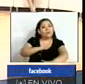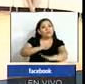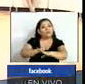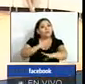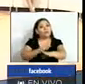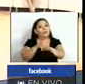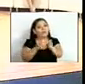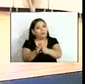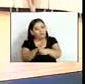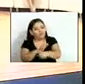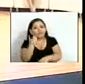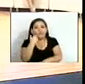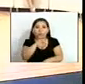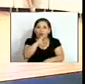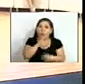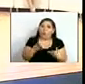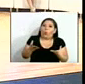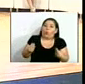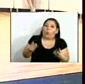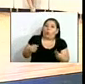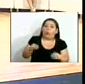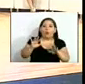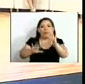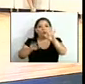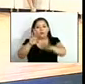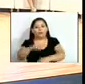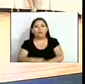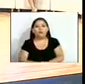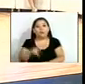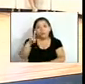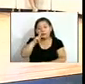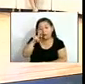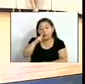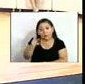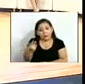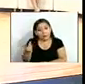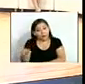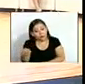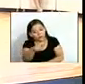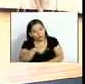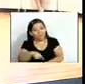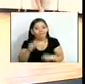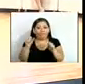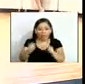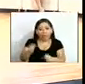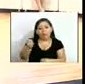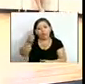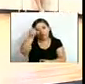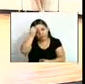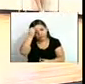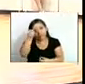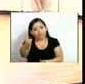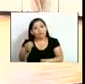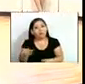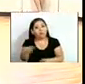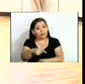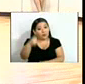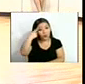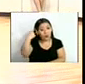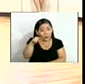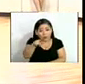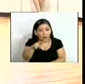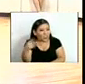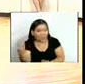esta enfermedad que nos tiene a todos asustados, la COVID-19. Sin duda alguna, así que esperamos que usted pueda acatar las medidas y recordarles que si no